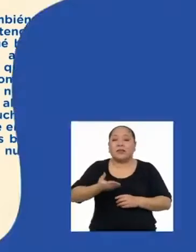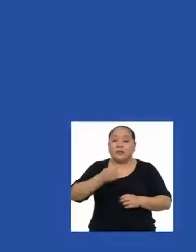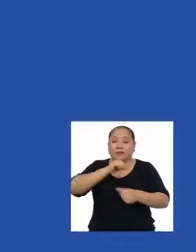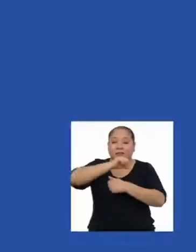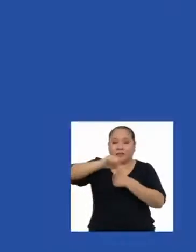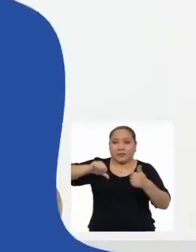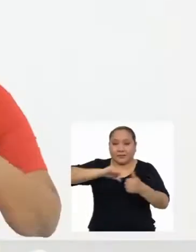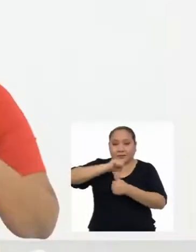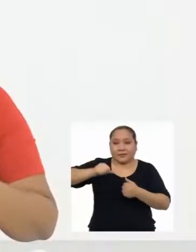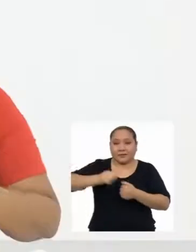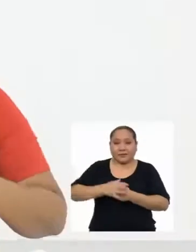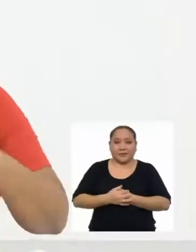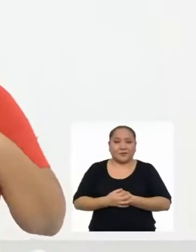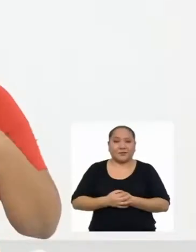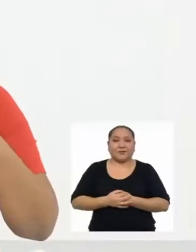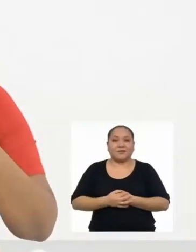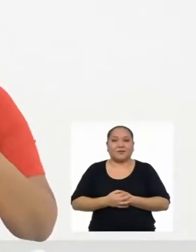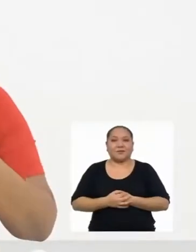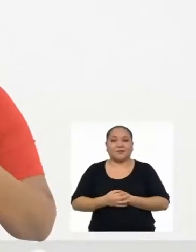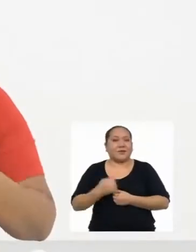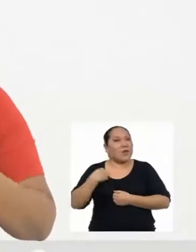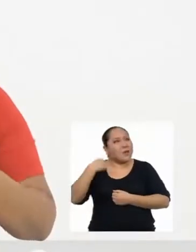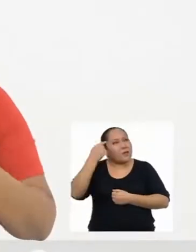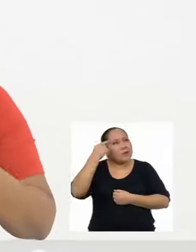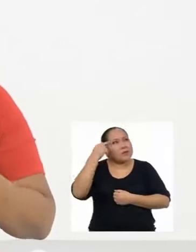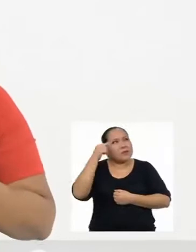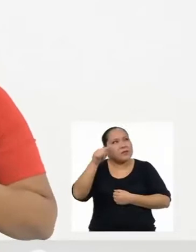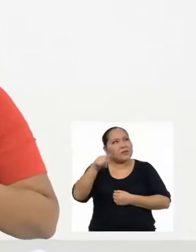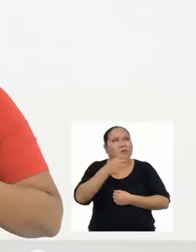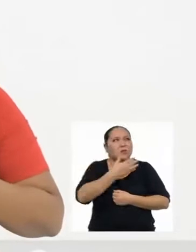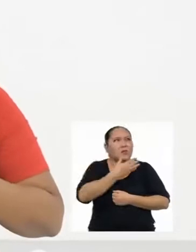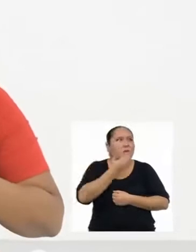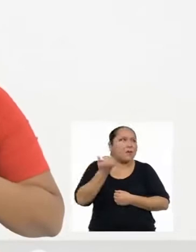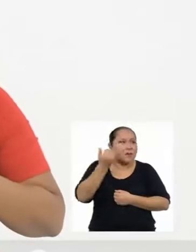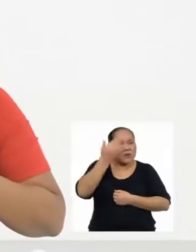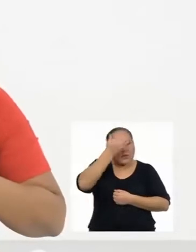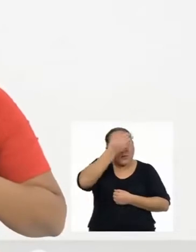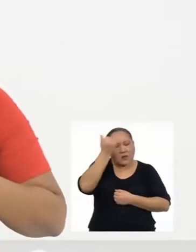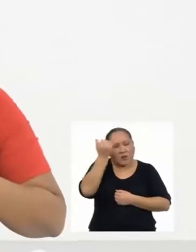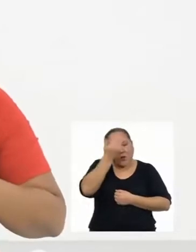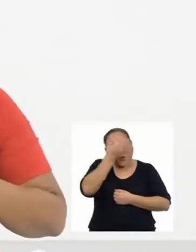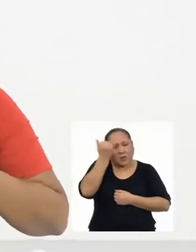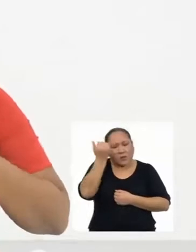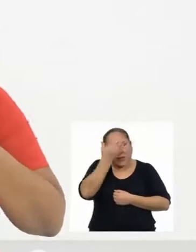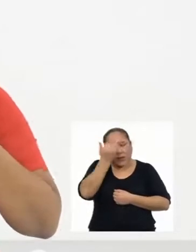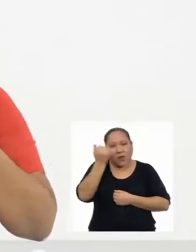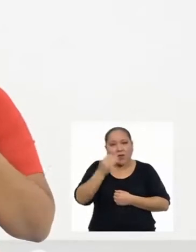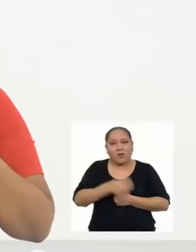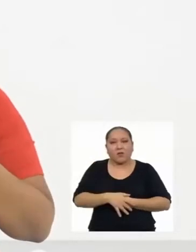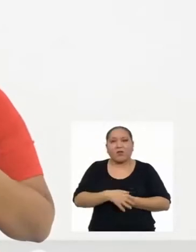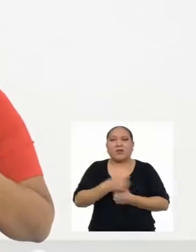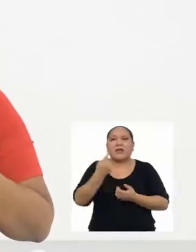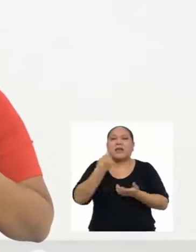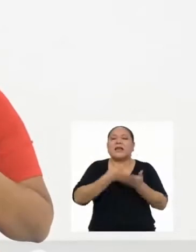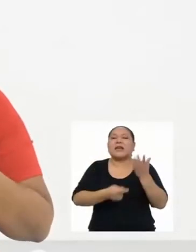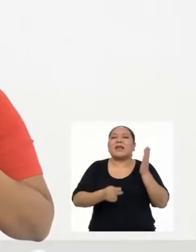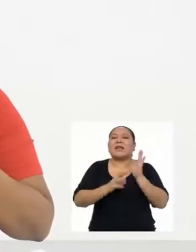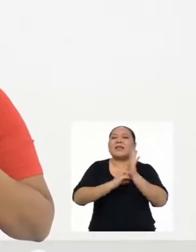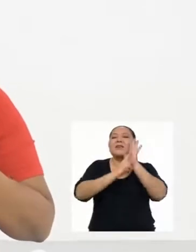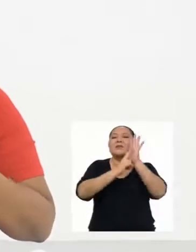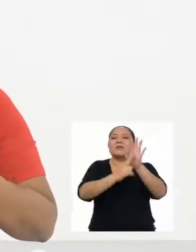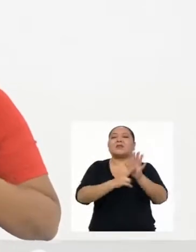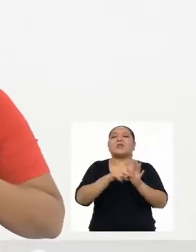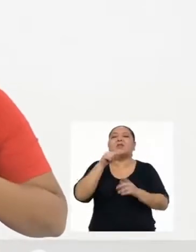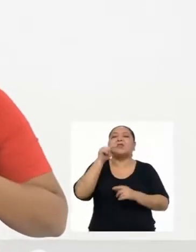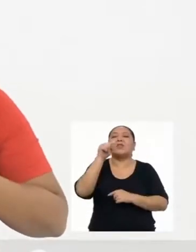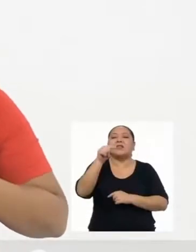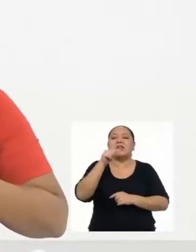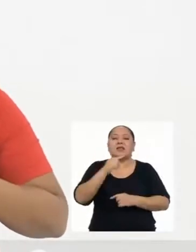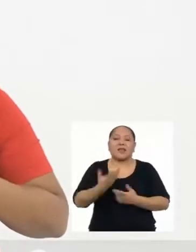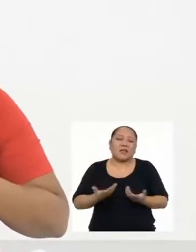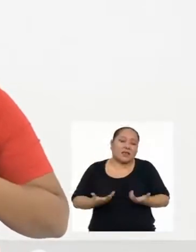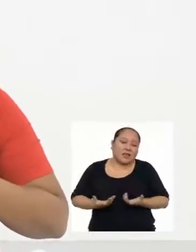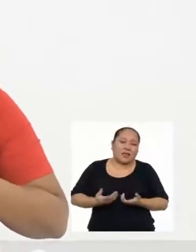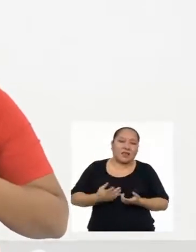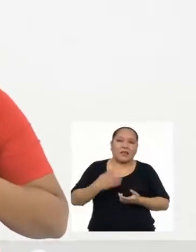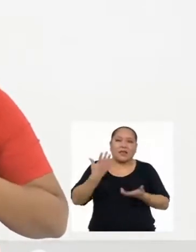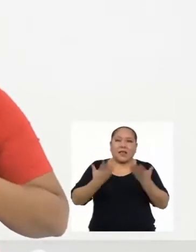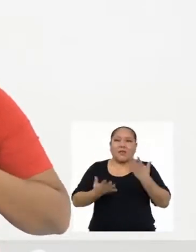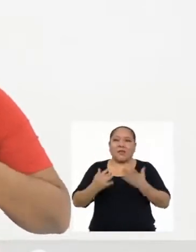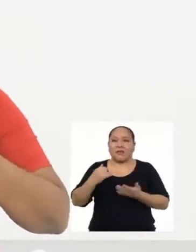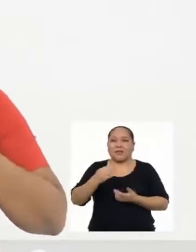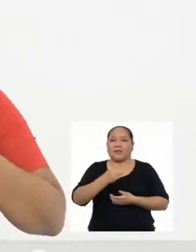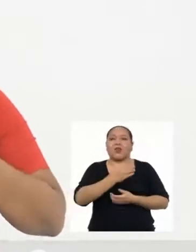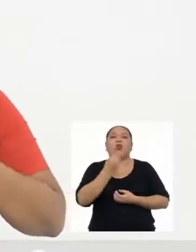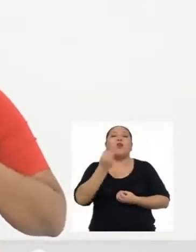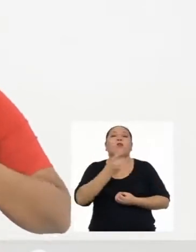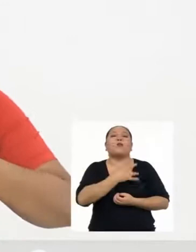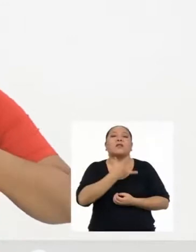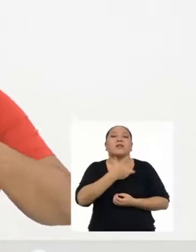convivencia. Pensé que te habías olvidado de lo que representó en ti ser adolescente y qué cambios